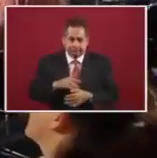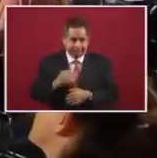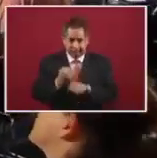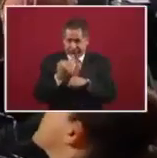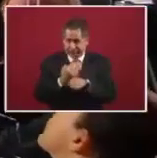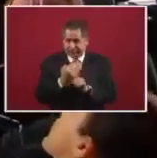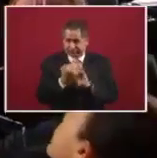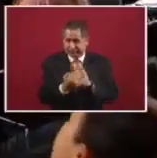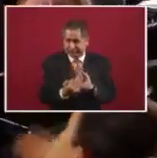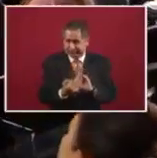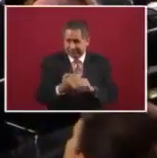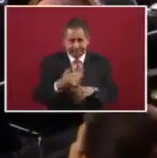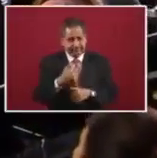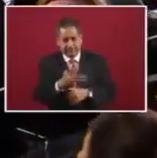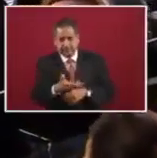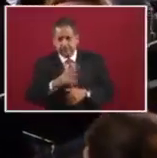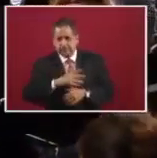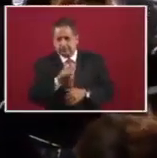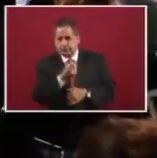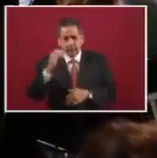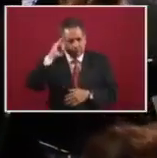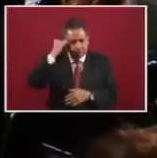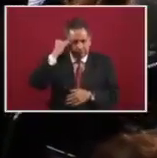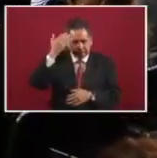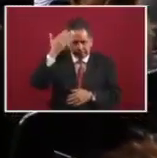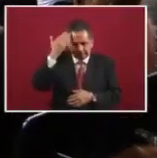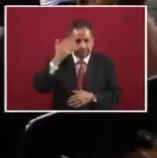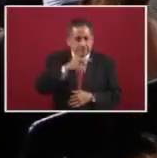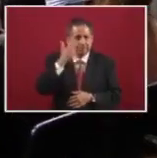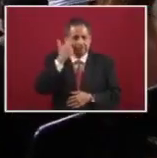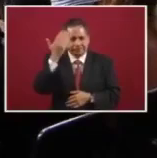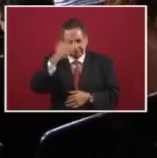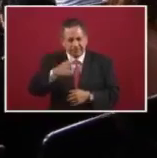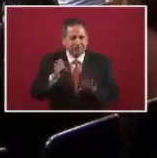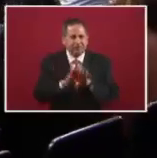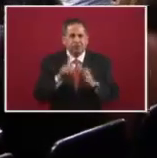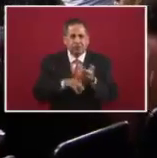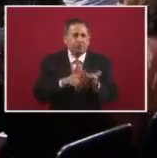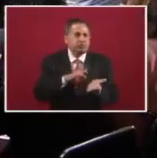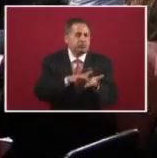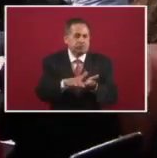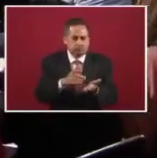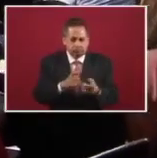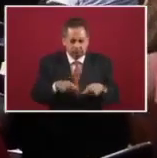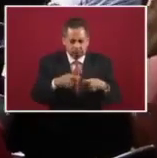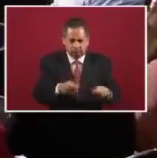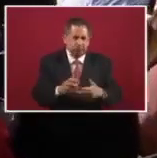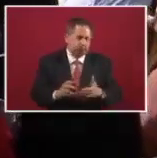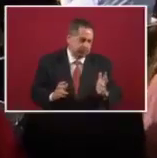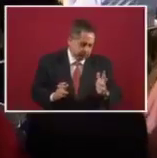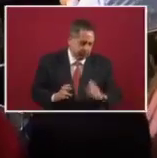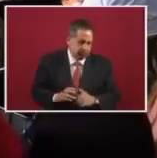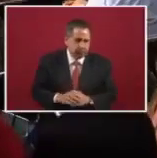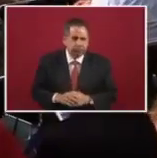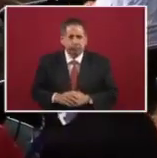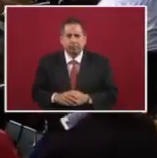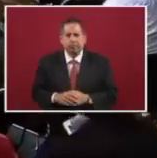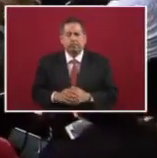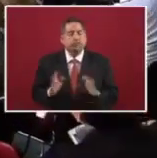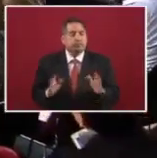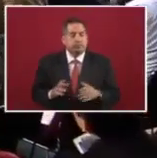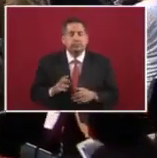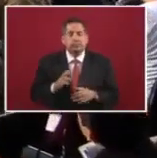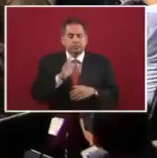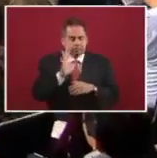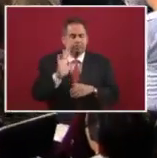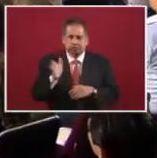plantón de campesinos que quieren saber lo de sus apoyos, pues ya se les